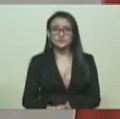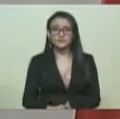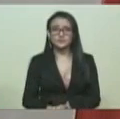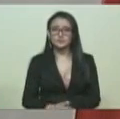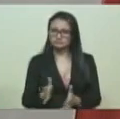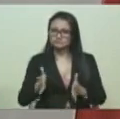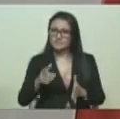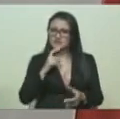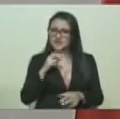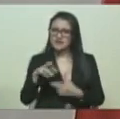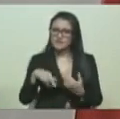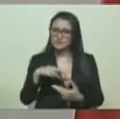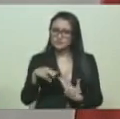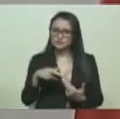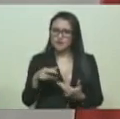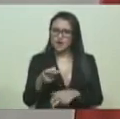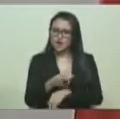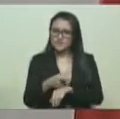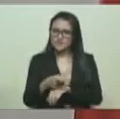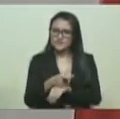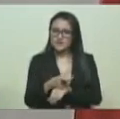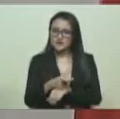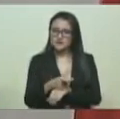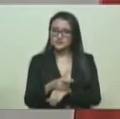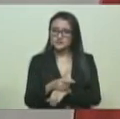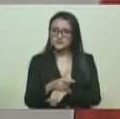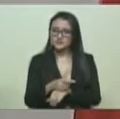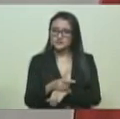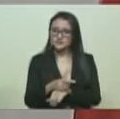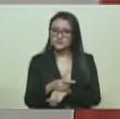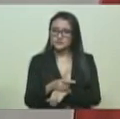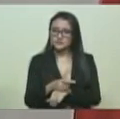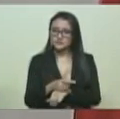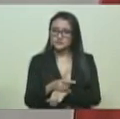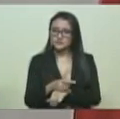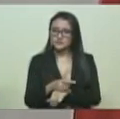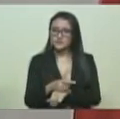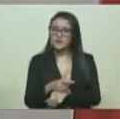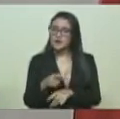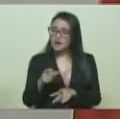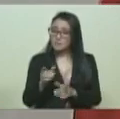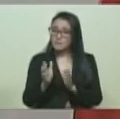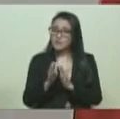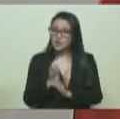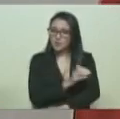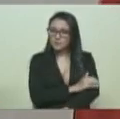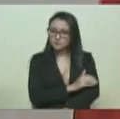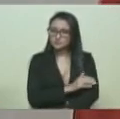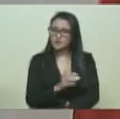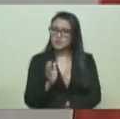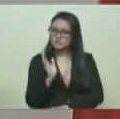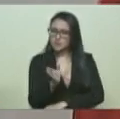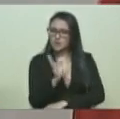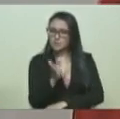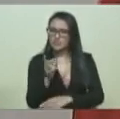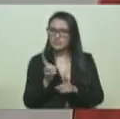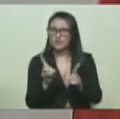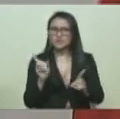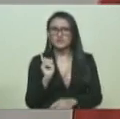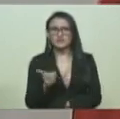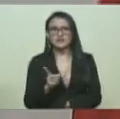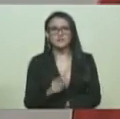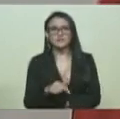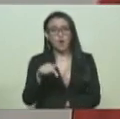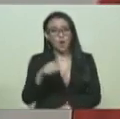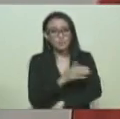gobierno que de nuevo la derecha se encarrile por la vía democrática. Es un logro nuestro que hoy los candidatos